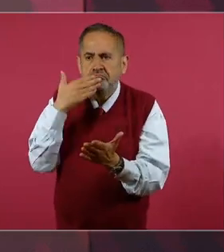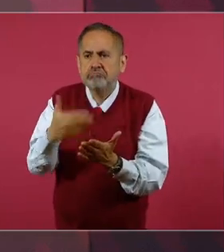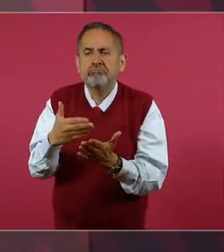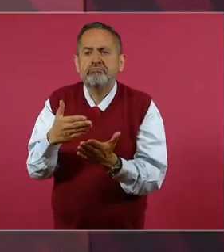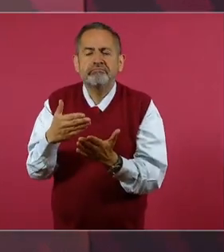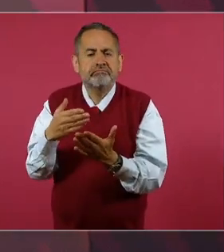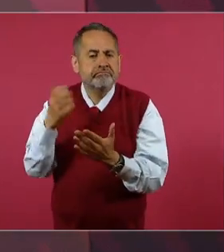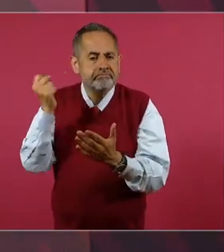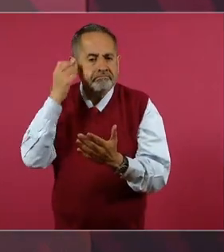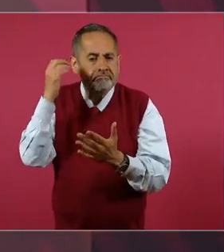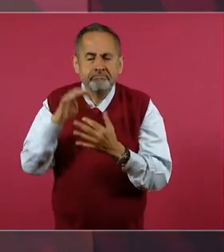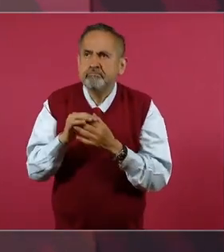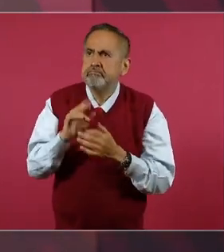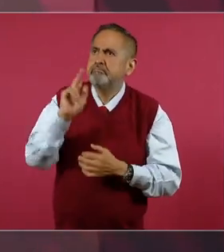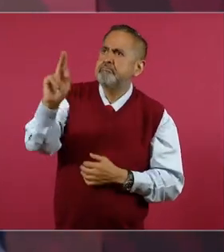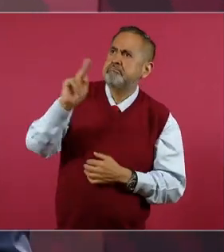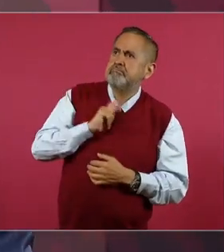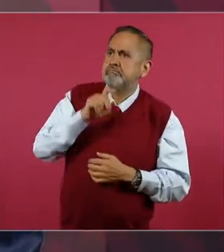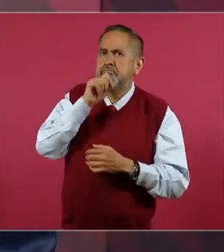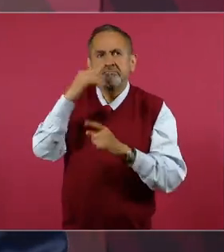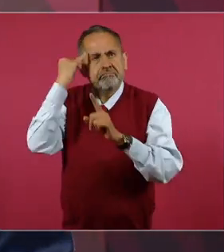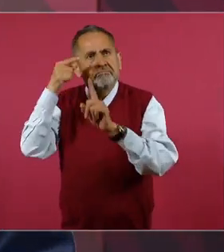con nuestras posturas,